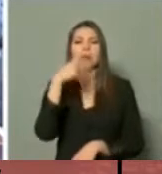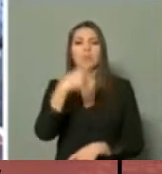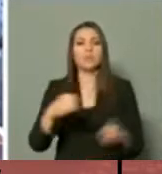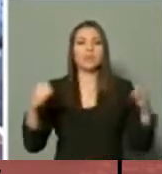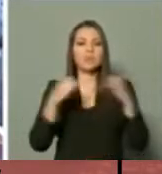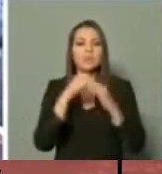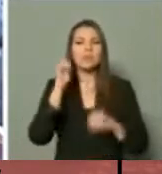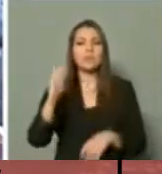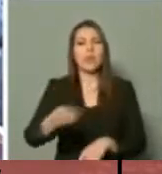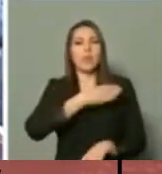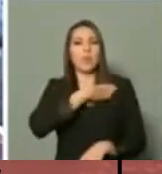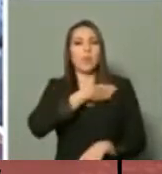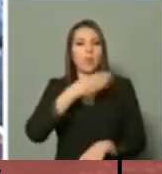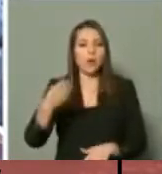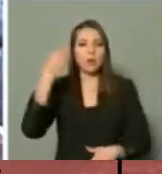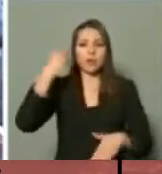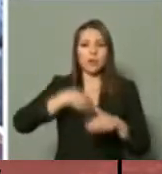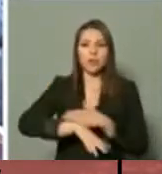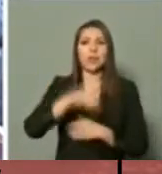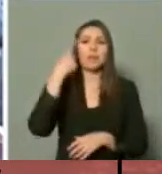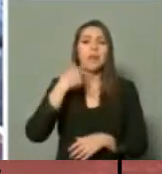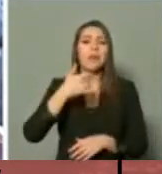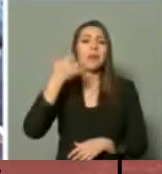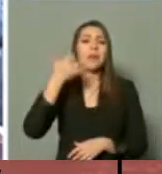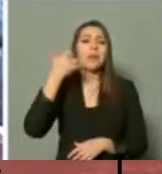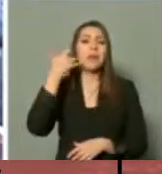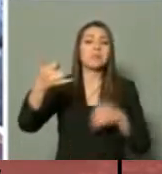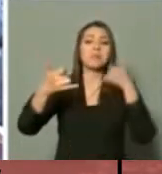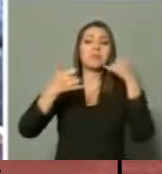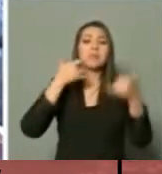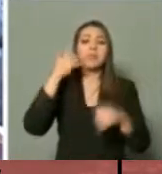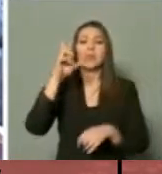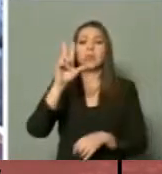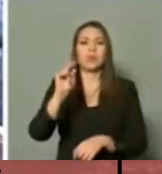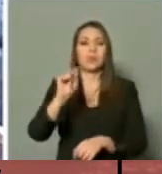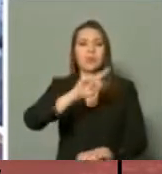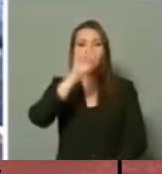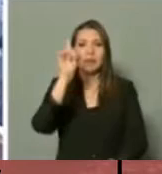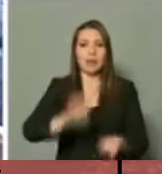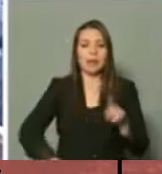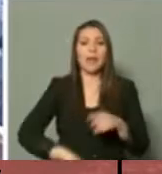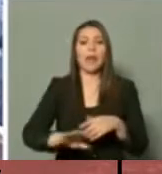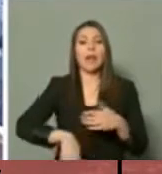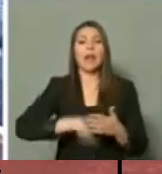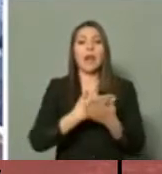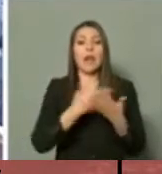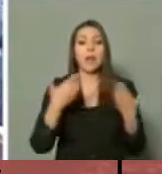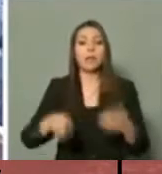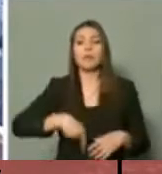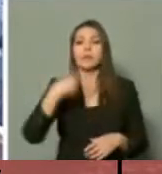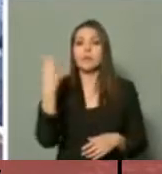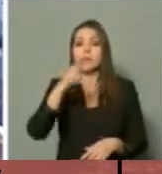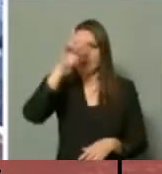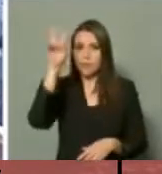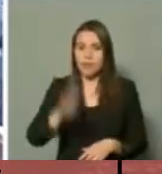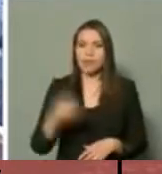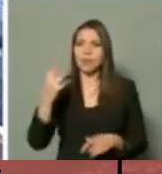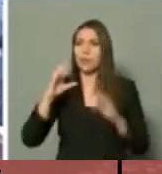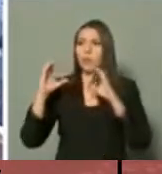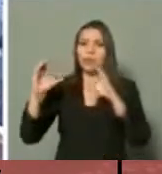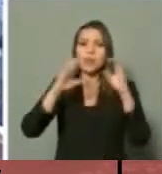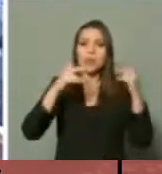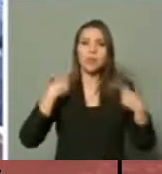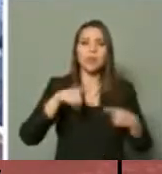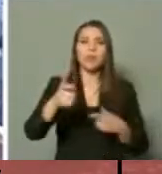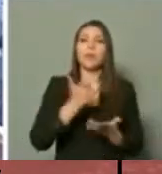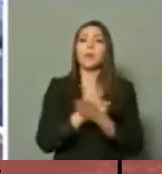institución eficiente, quitemos el call center que normalmente ahí nos tienen. Lo que nosotros necesitamos es que realmente nos cuiden aquellos para los que tus